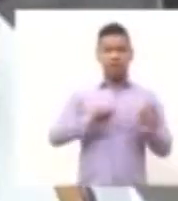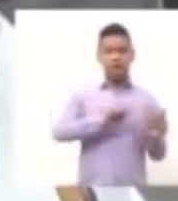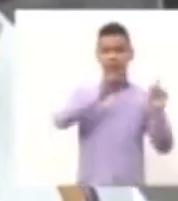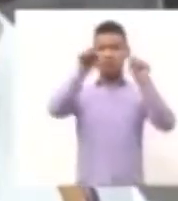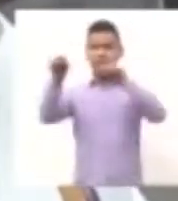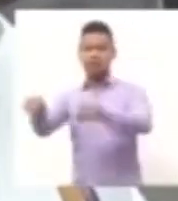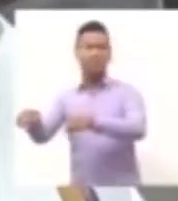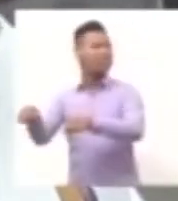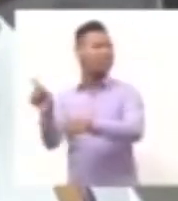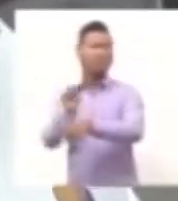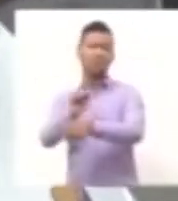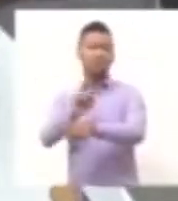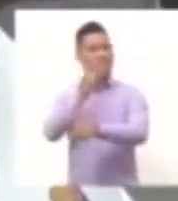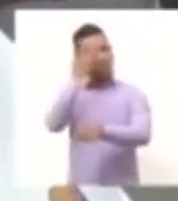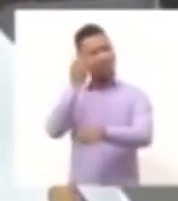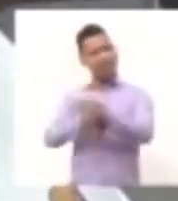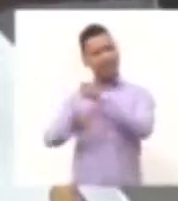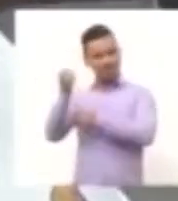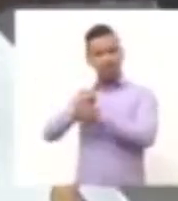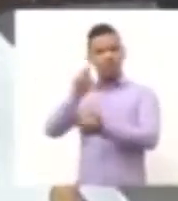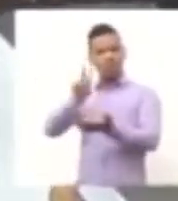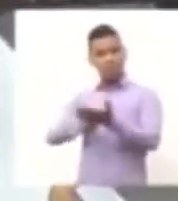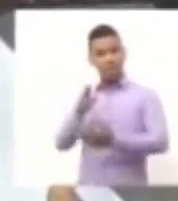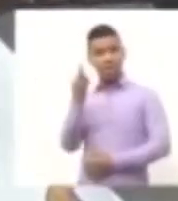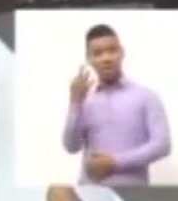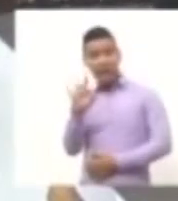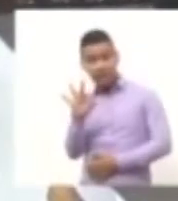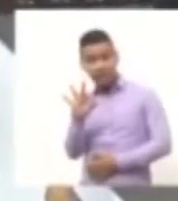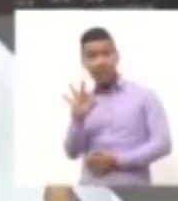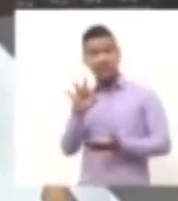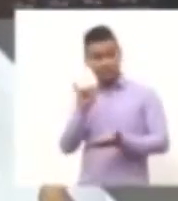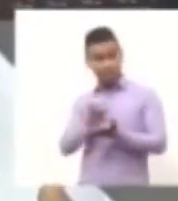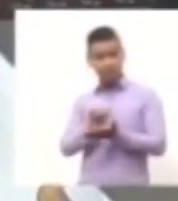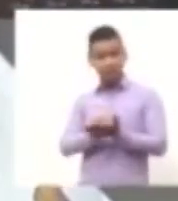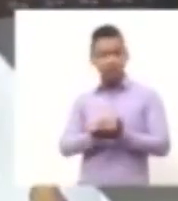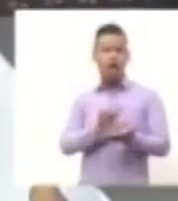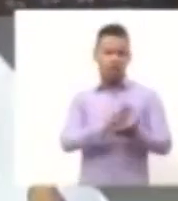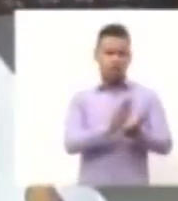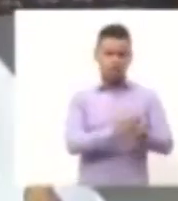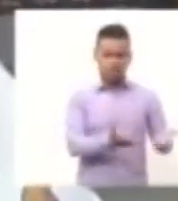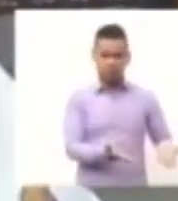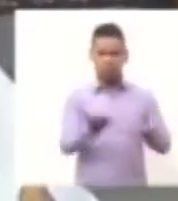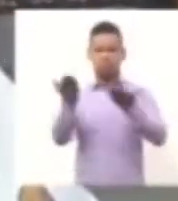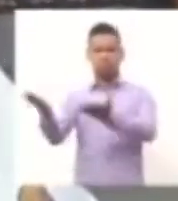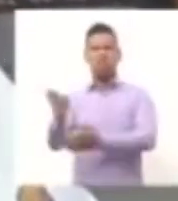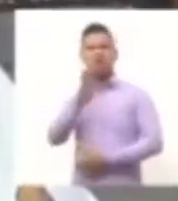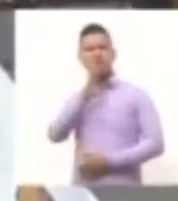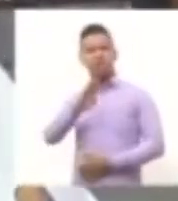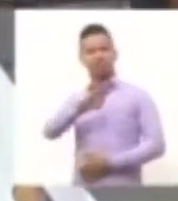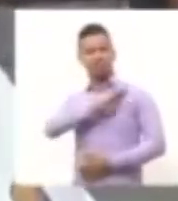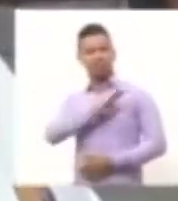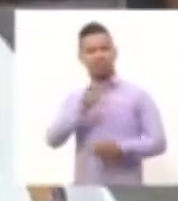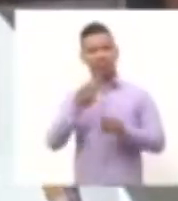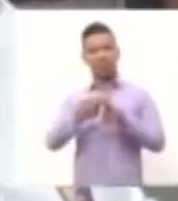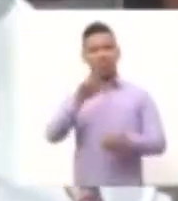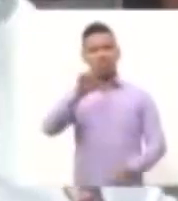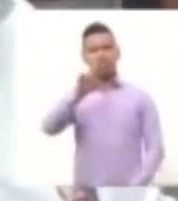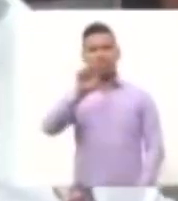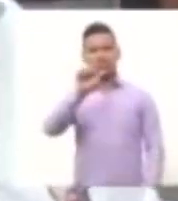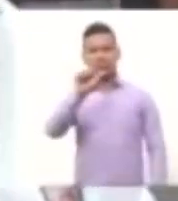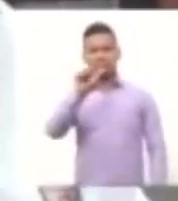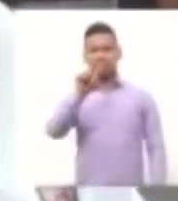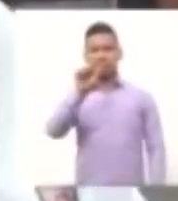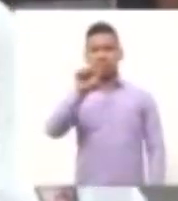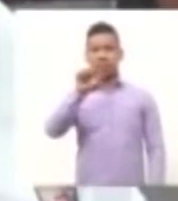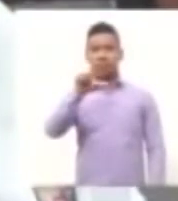vez pasada, en el 2013. Era el alcalde Rafael Ceballos, con